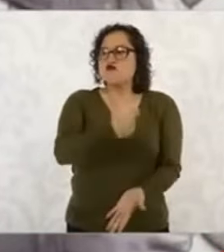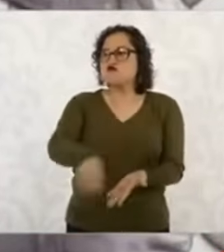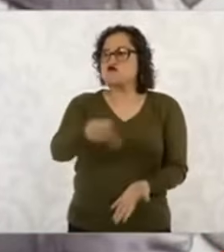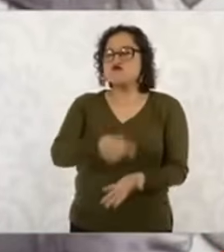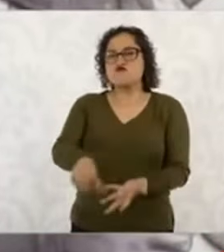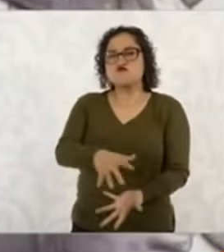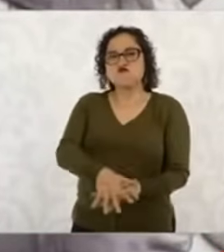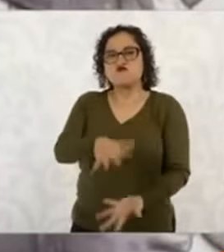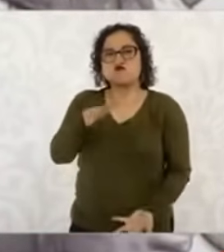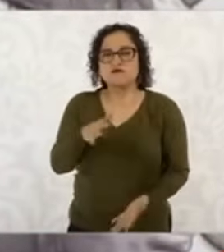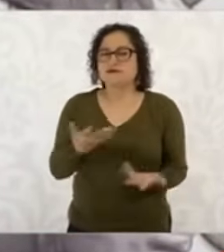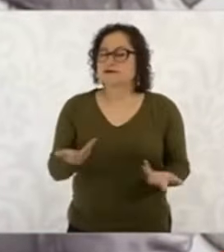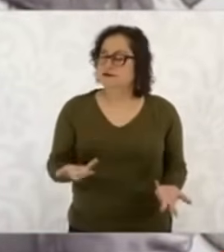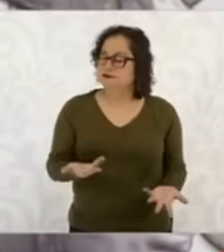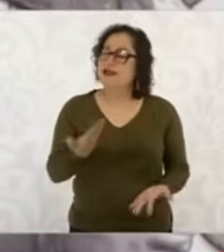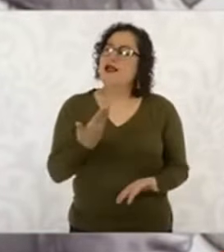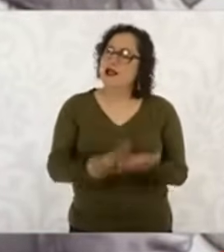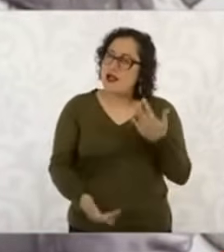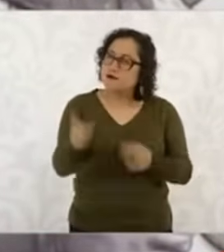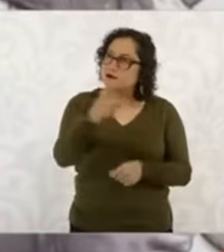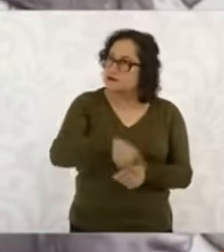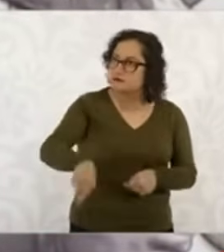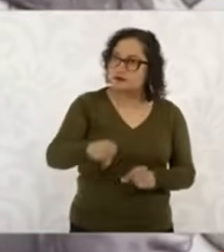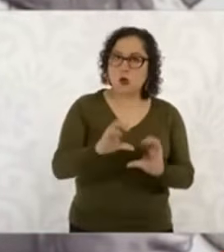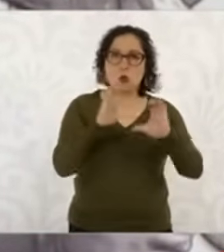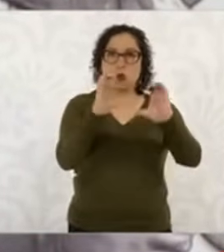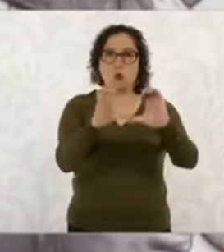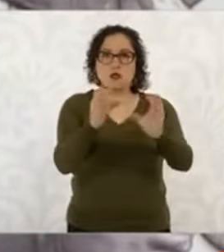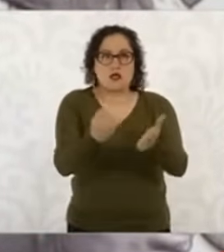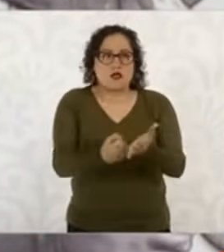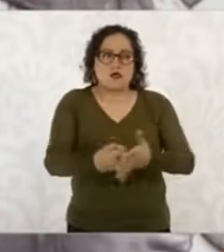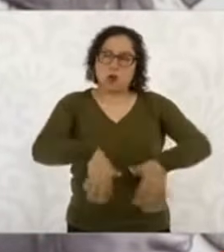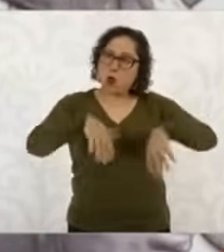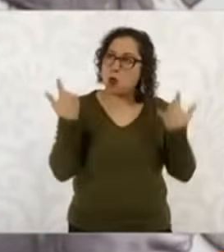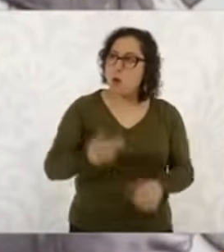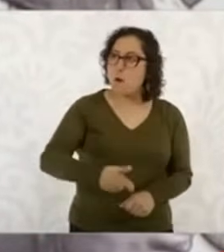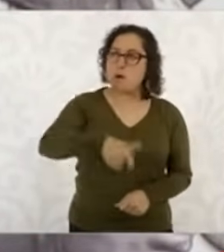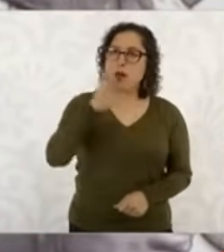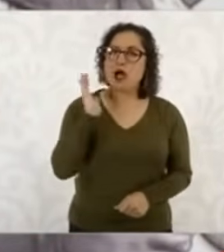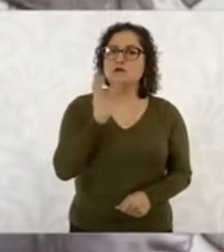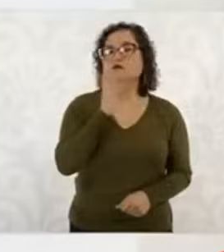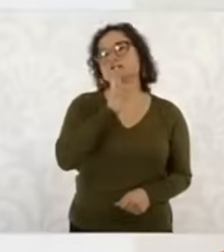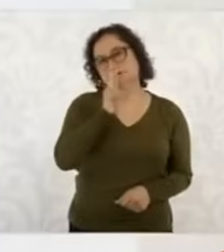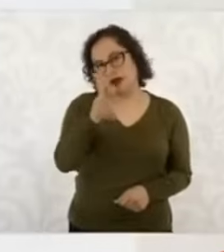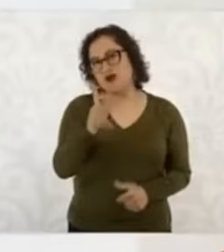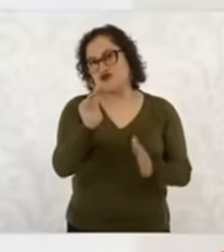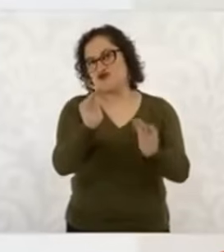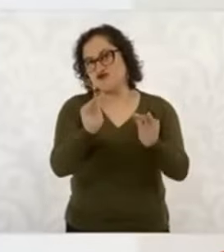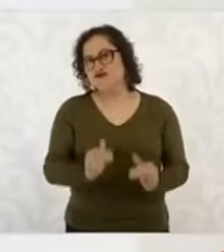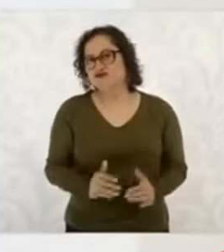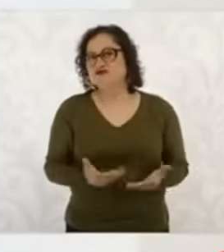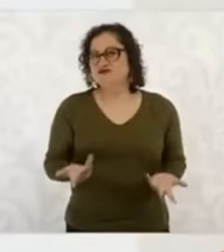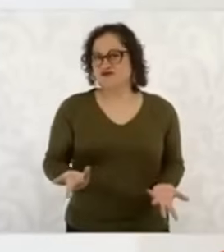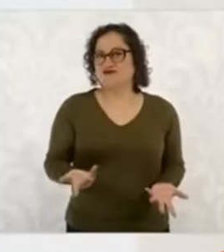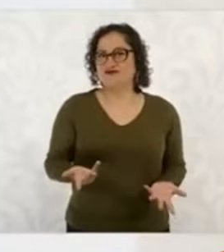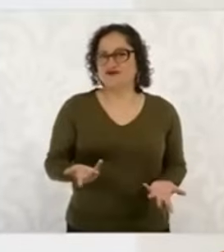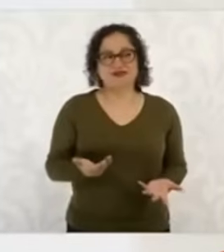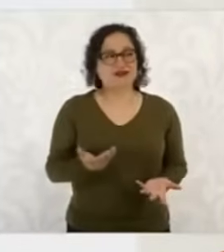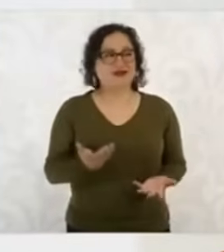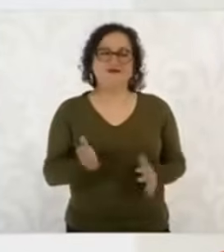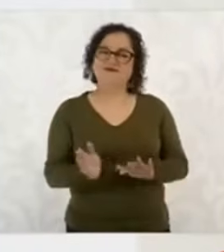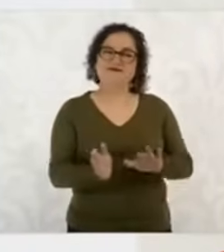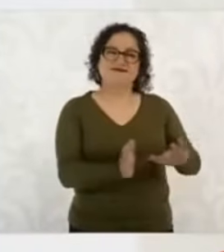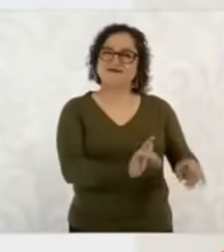latas de refresco al mes, una al día, pues es 29. De